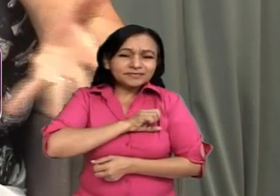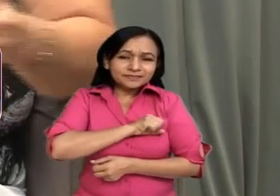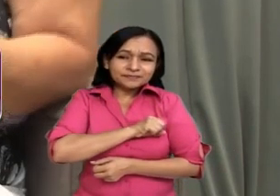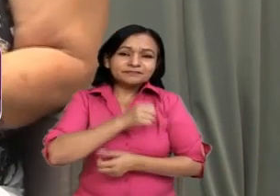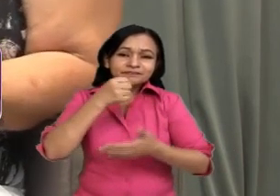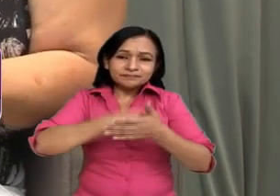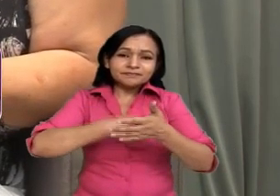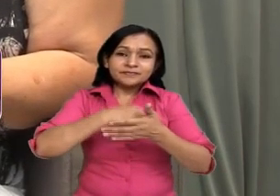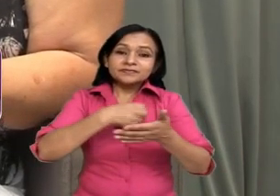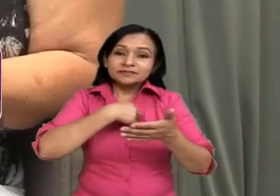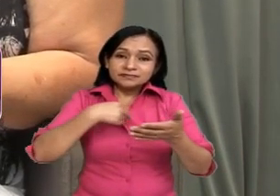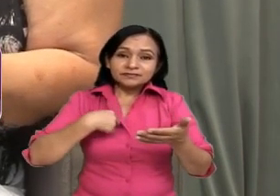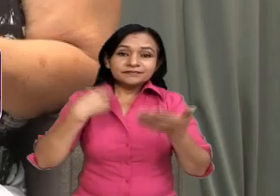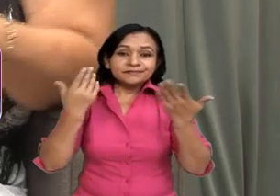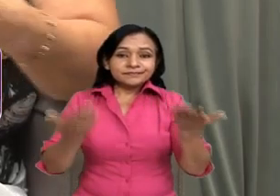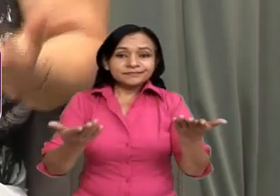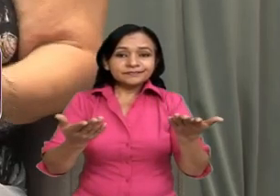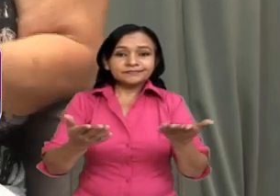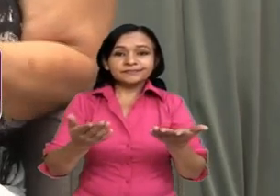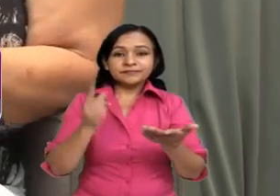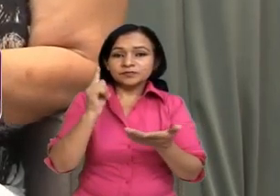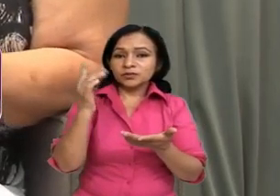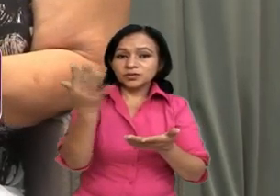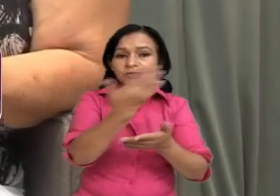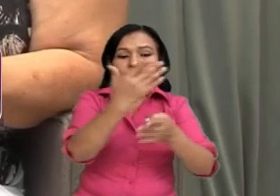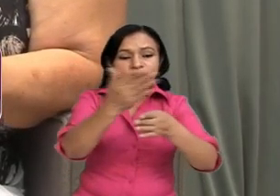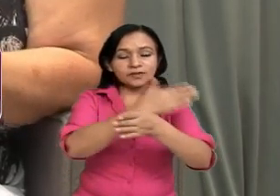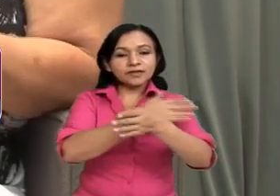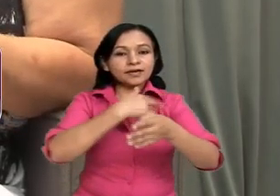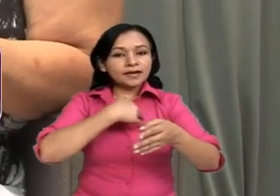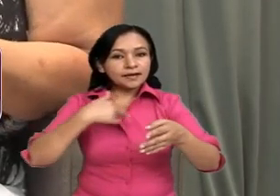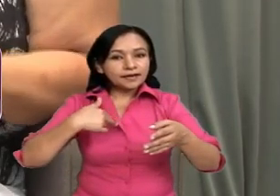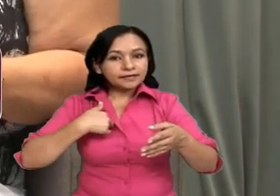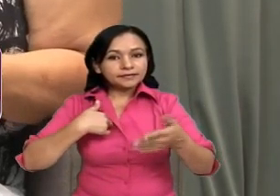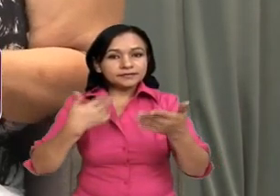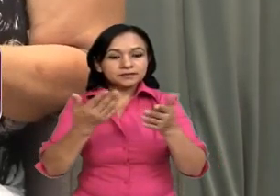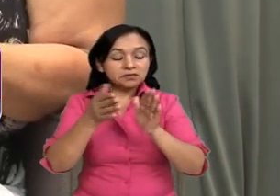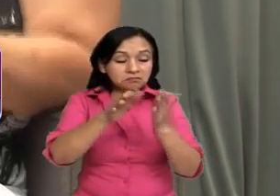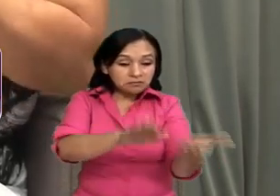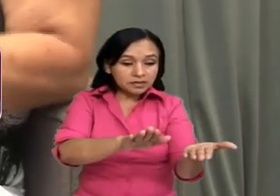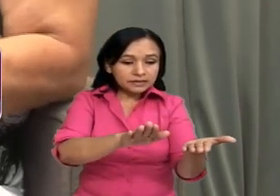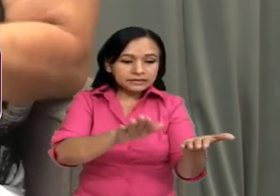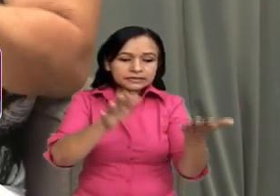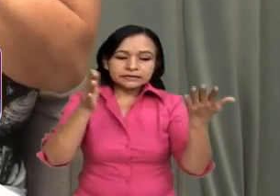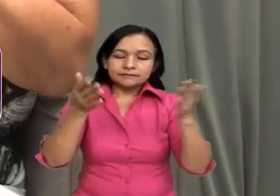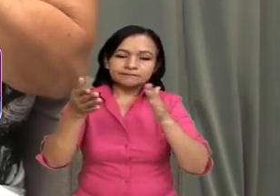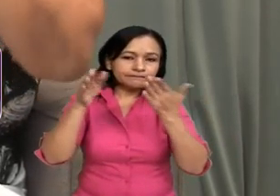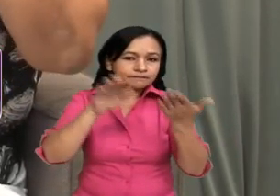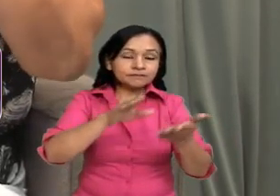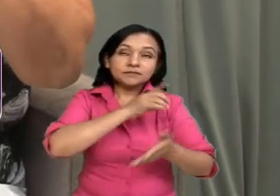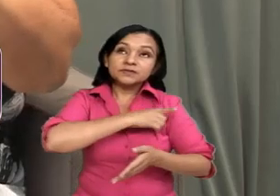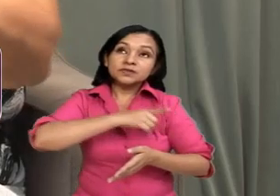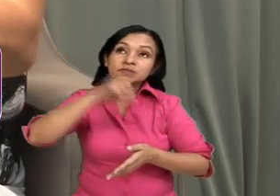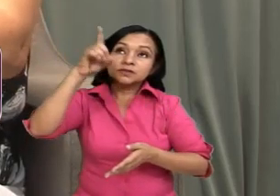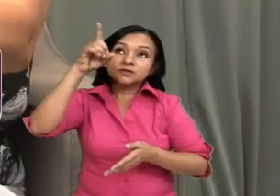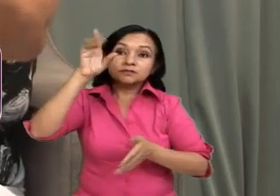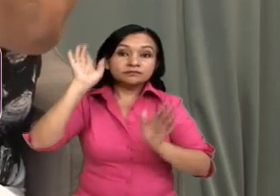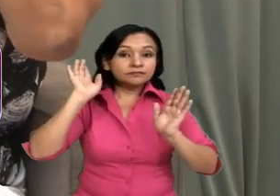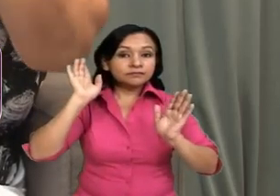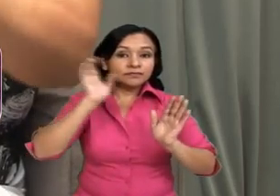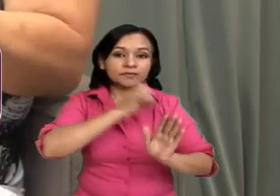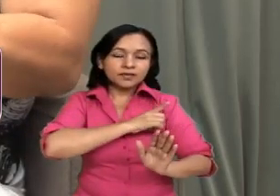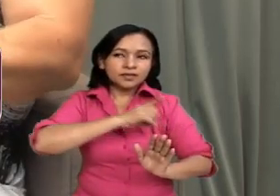esfuerzo que se haga, por todo lo que podamos estar haciendo, y si se nos falleció alguien, porque Dios